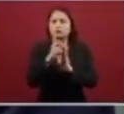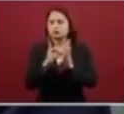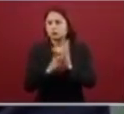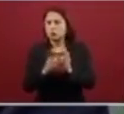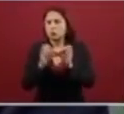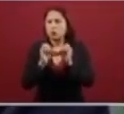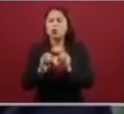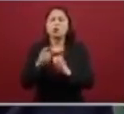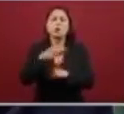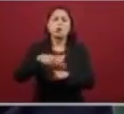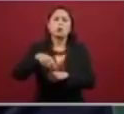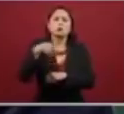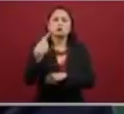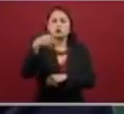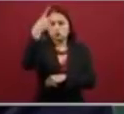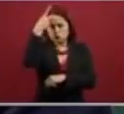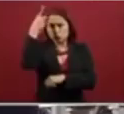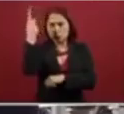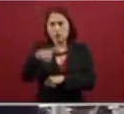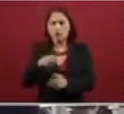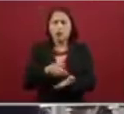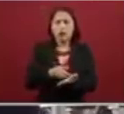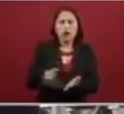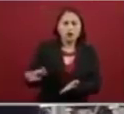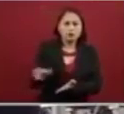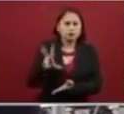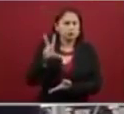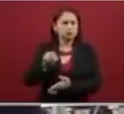de su vivienda.